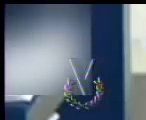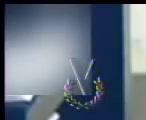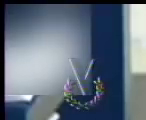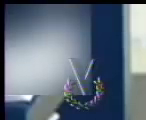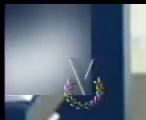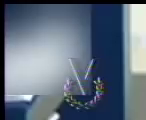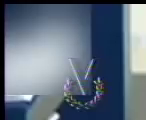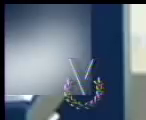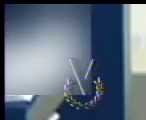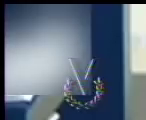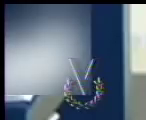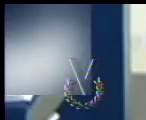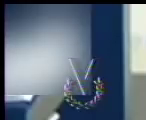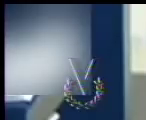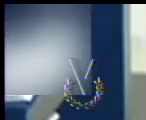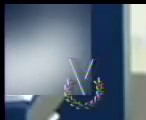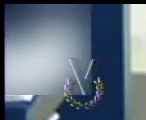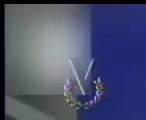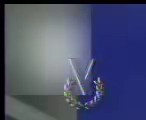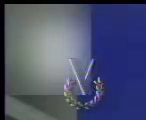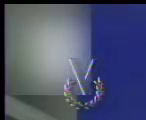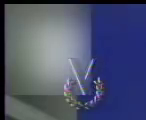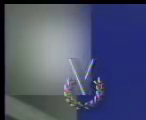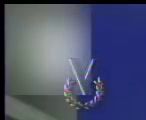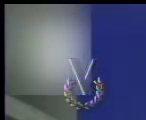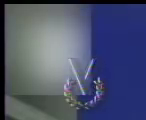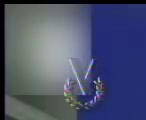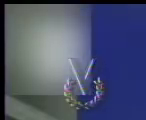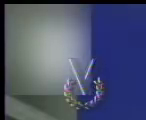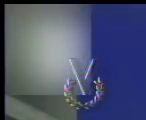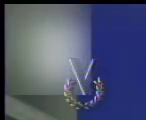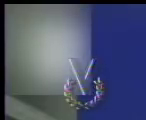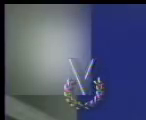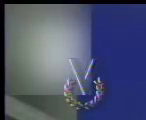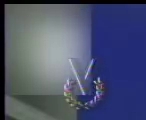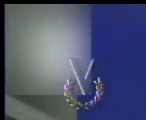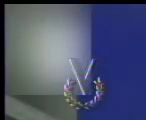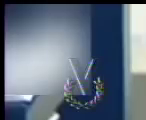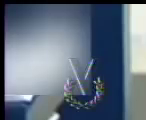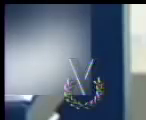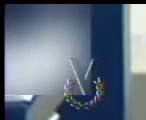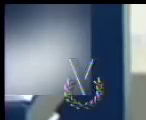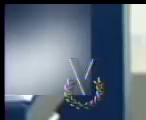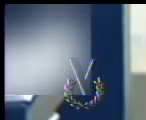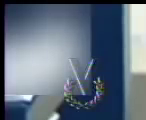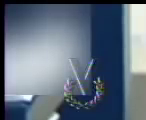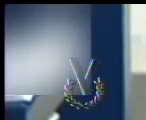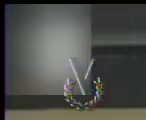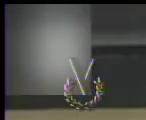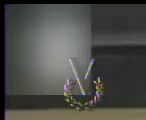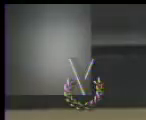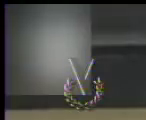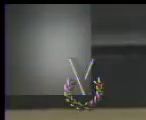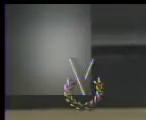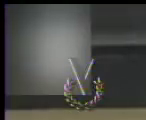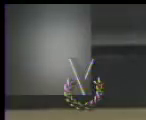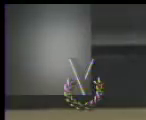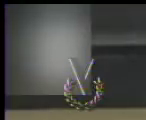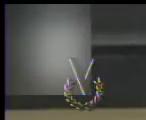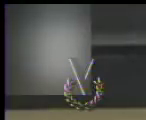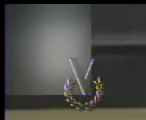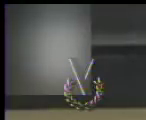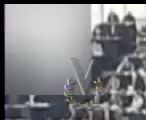de los militantes palestinos. El portavoz del Servicio Europeo de Acción Exterior emitió un comunicado donde afirmó que los